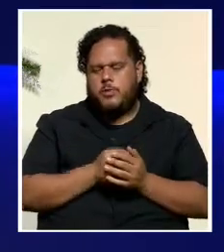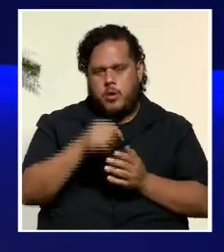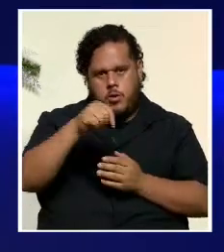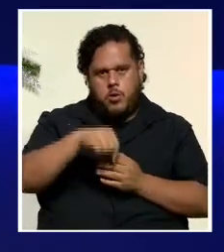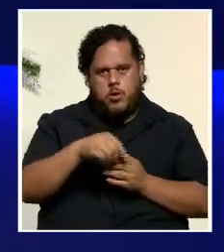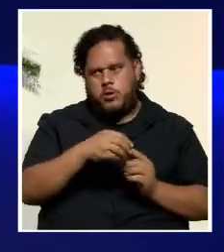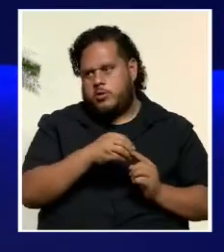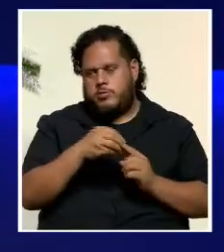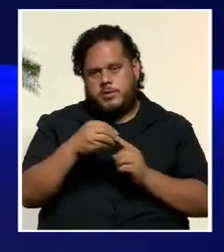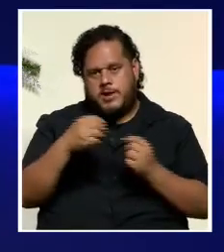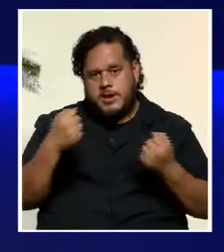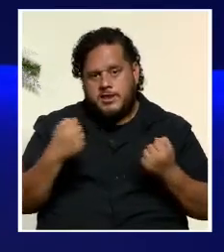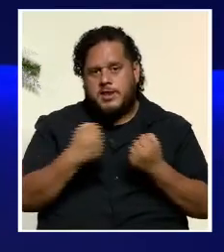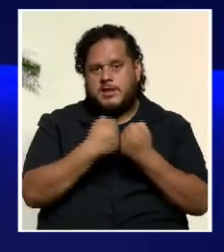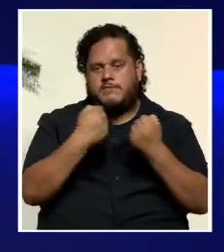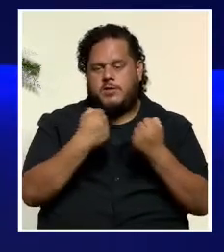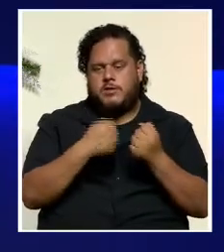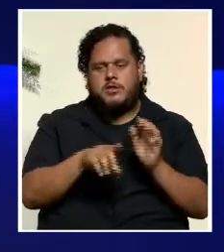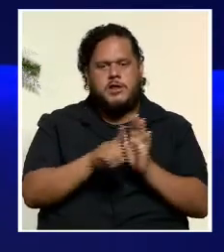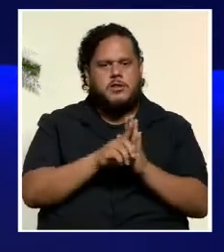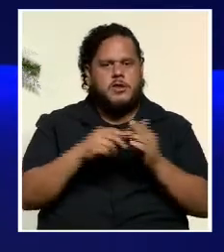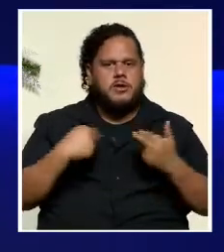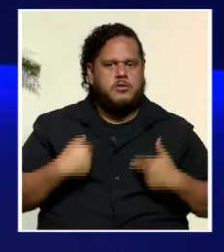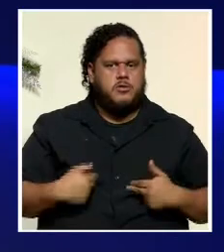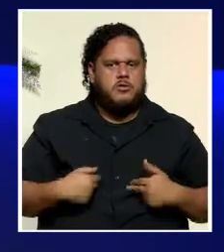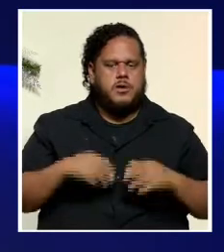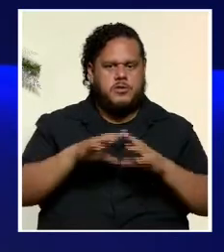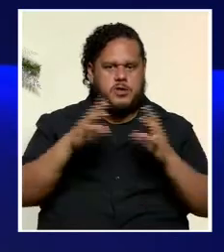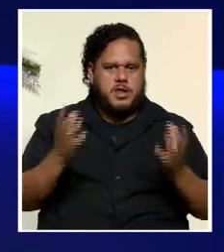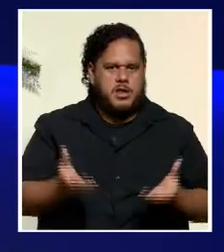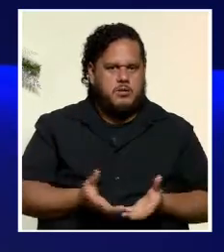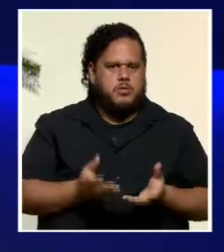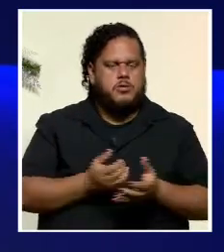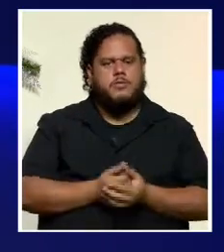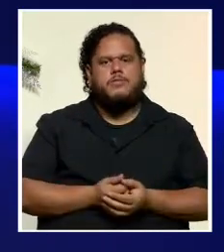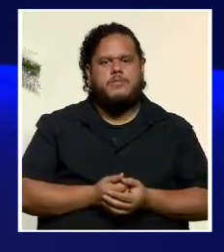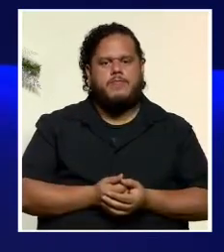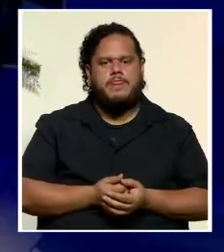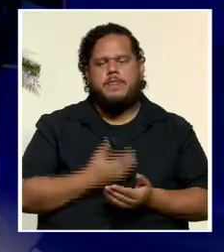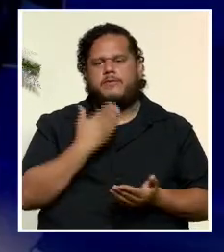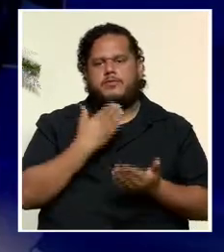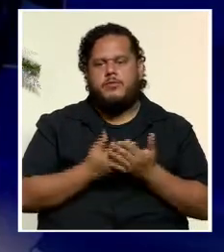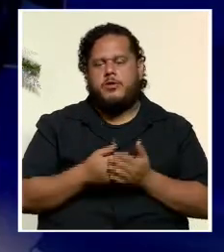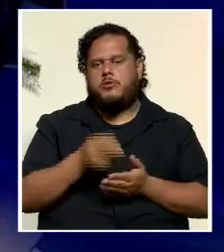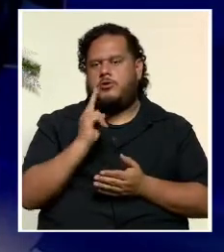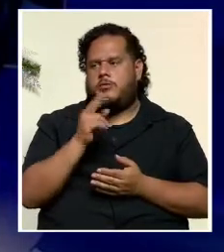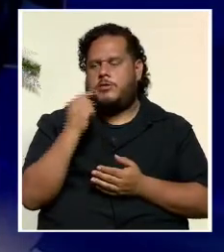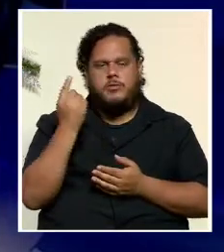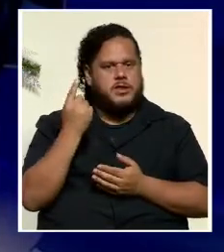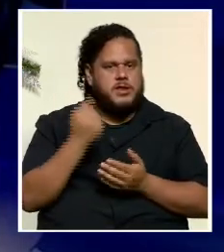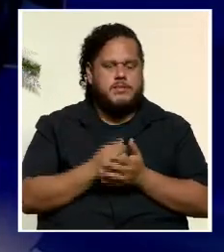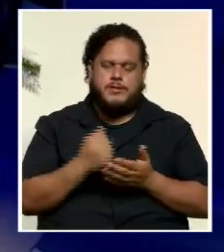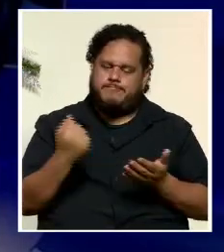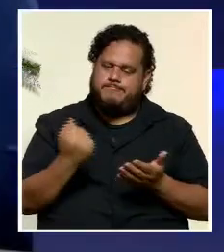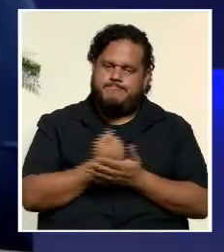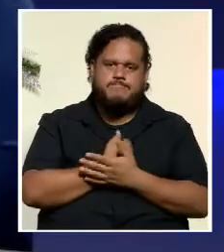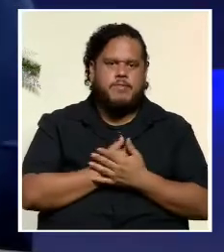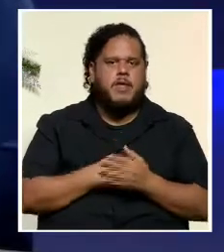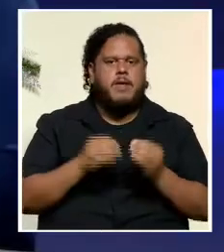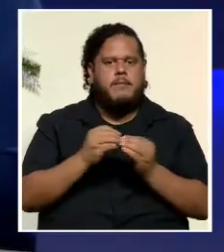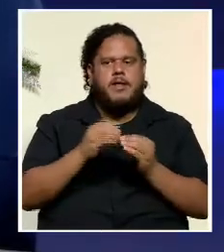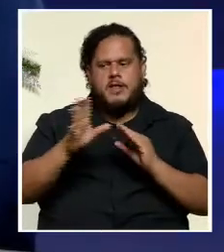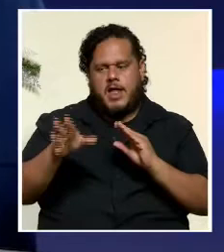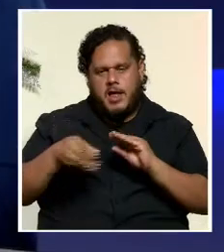principales desafíos de los derechos humanos en el mundo? Bueno, los mismos de siempre, lamentablemente, más unos